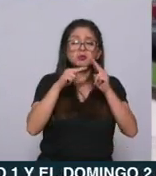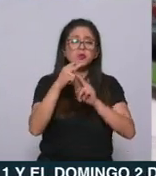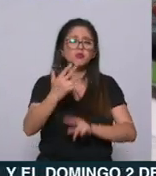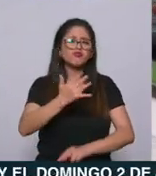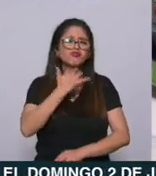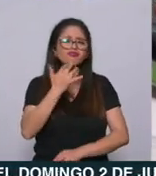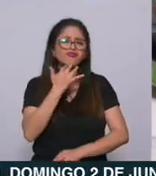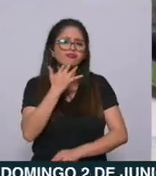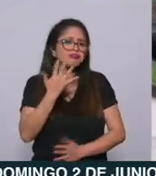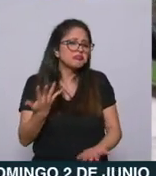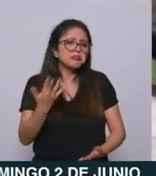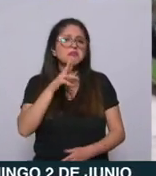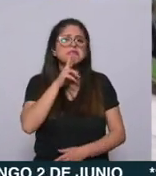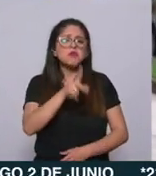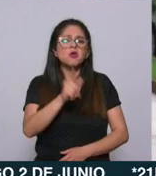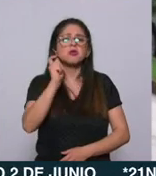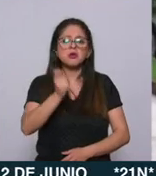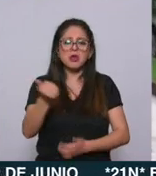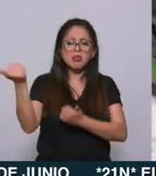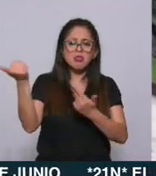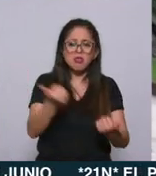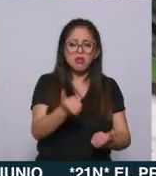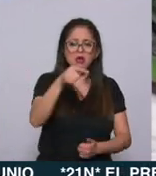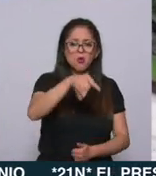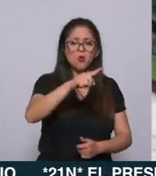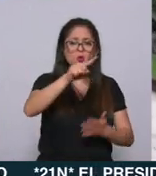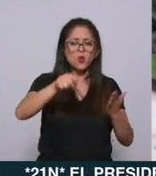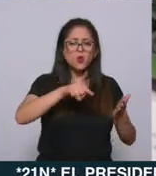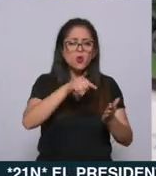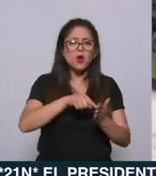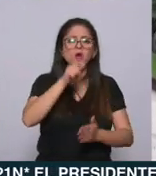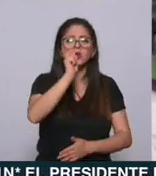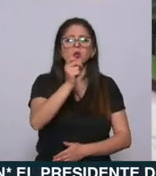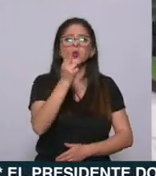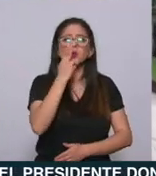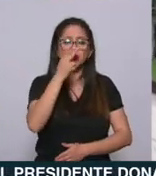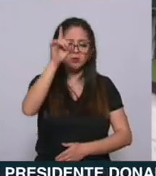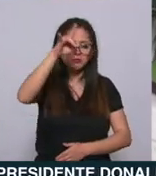mejor puedes traerla a un depósito como este y aquí reciclar tus